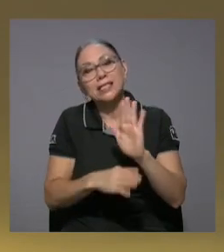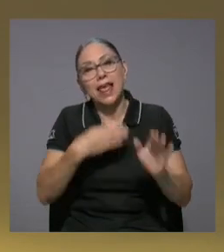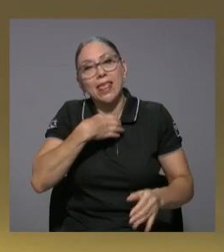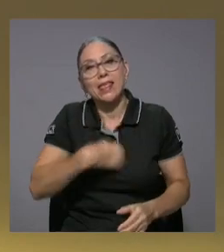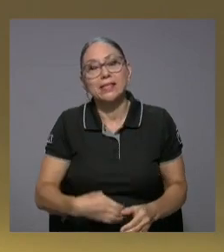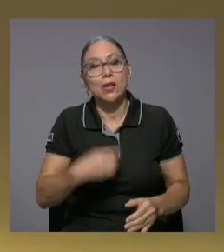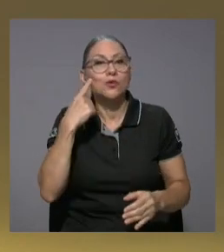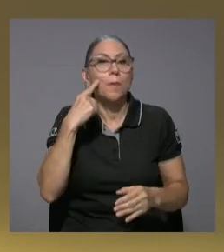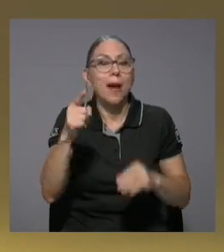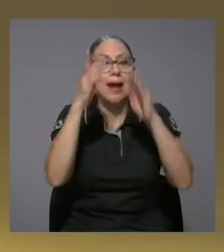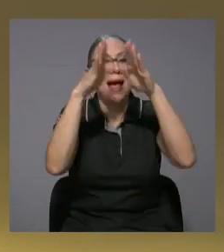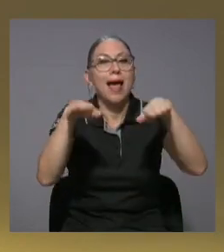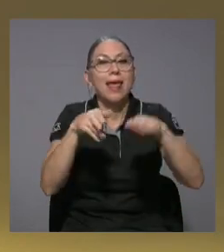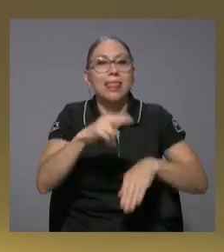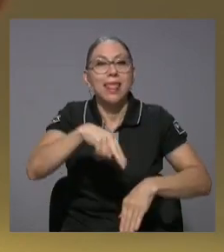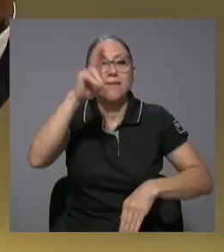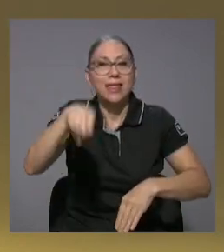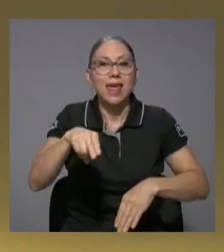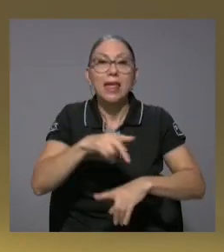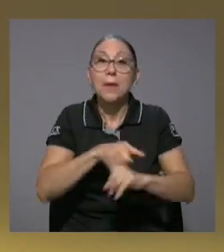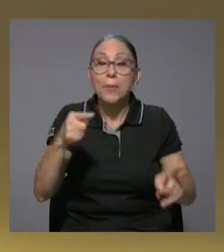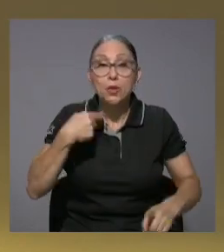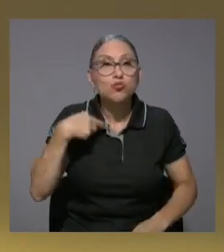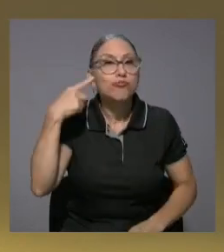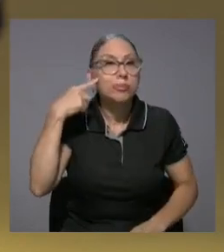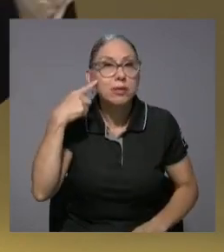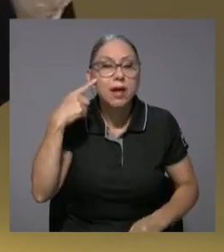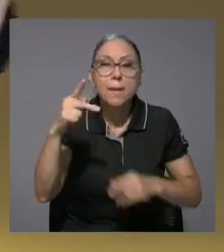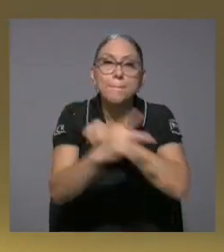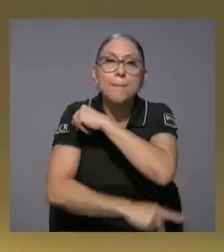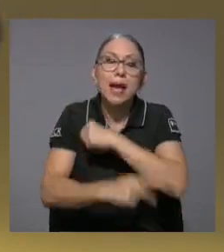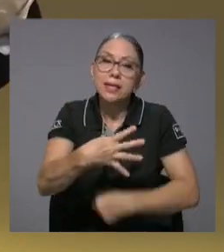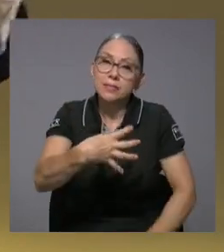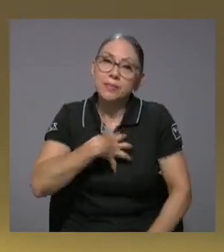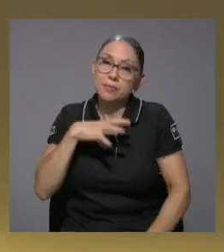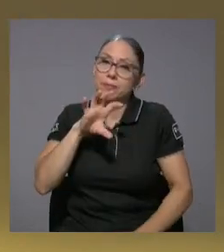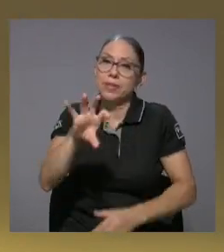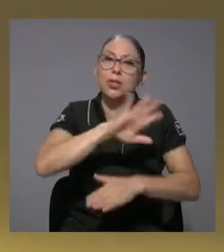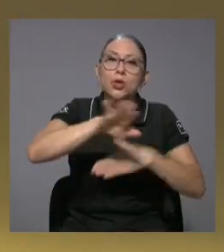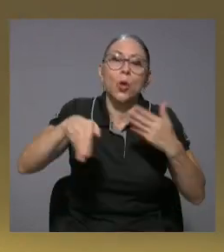que el país es de todos y requeriría que